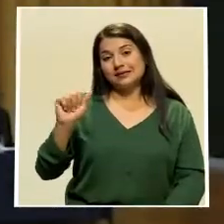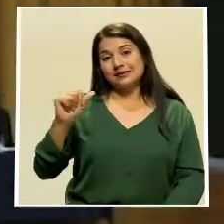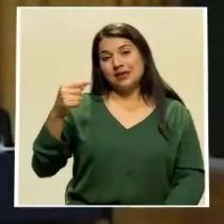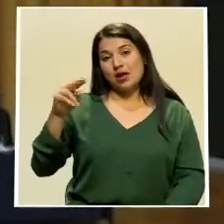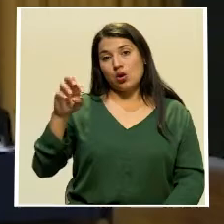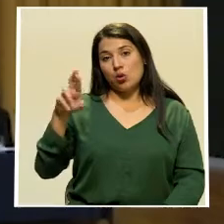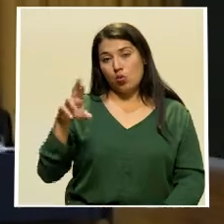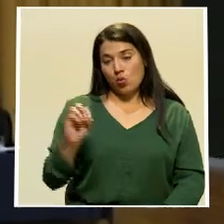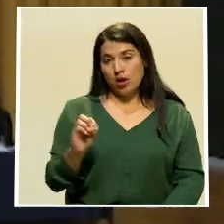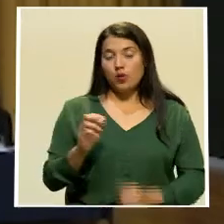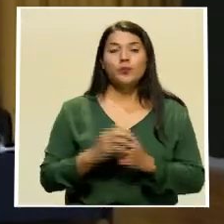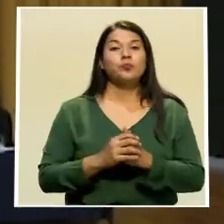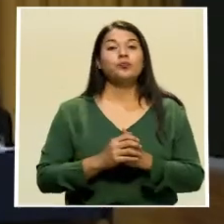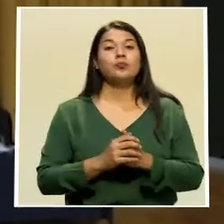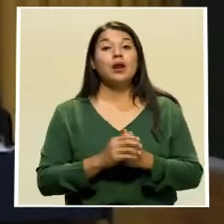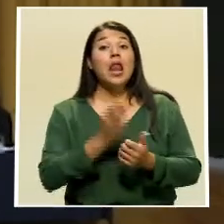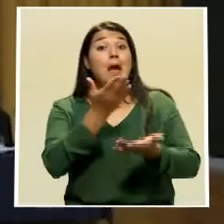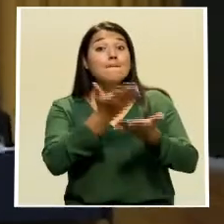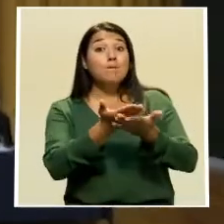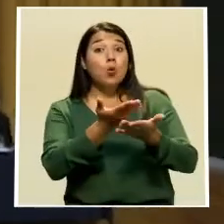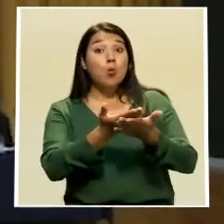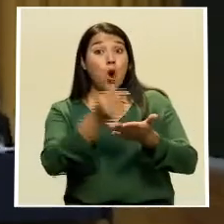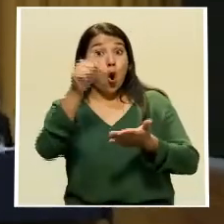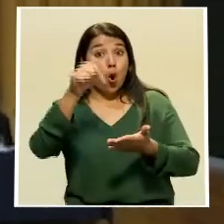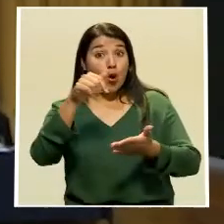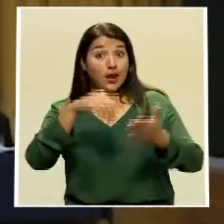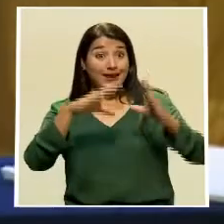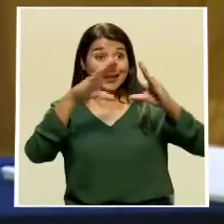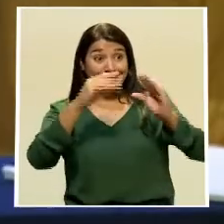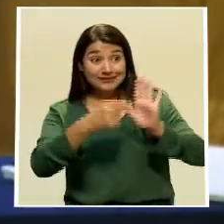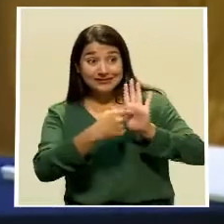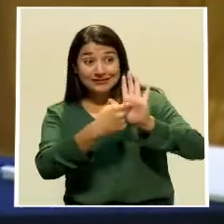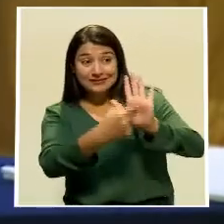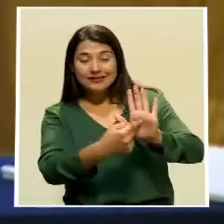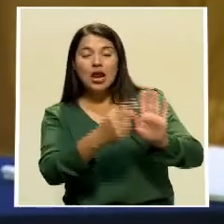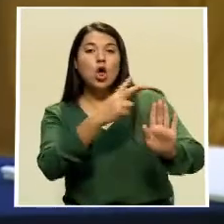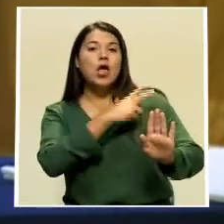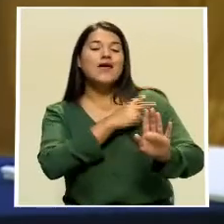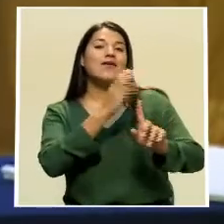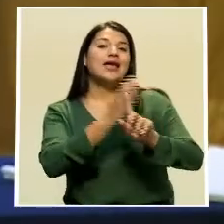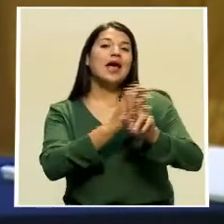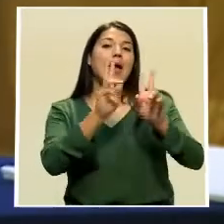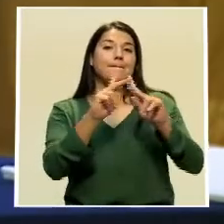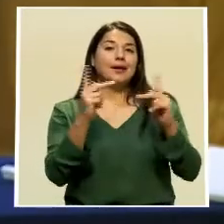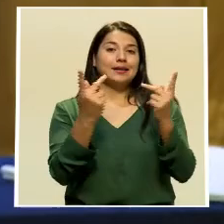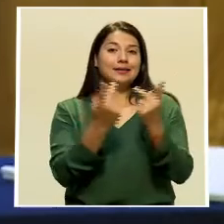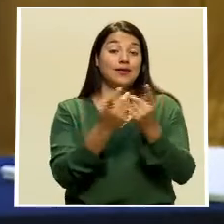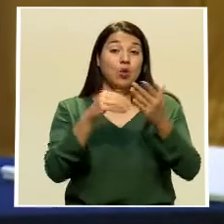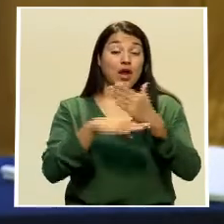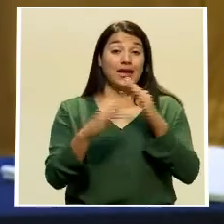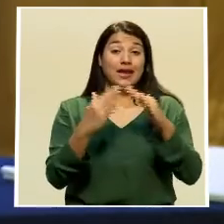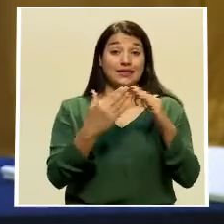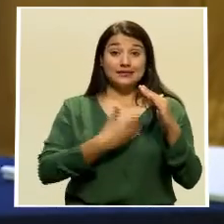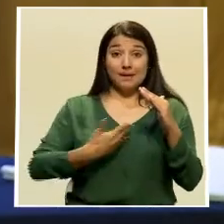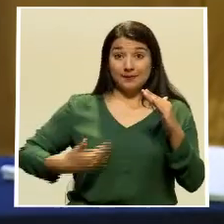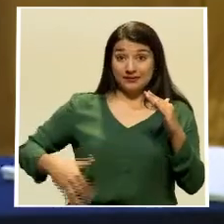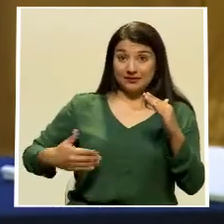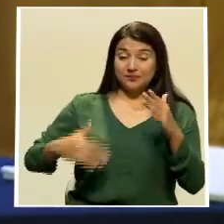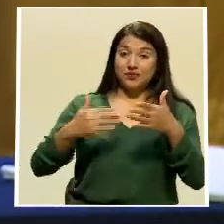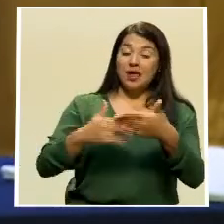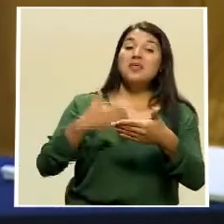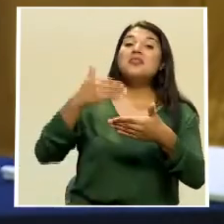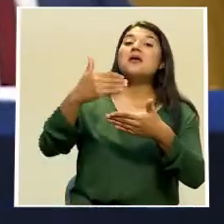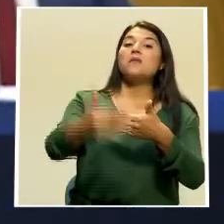La propuesta fue presentada esta tarde a los jefes de las distintas fracciones políticas en la Casa Presidencial. Posteriormente fue